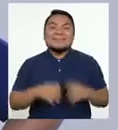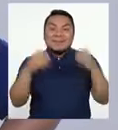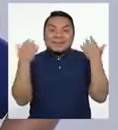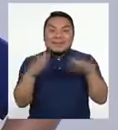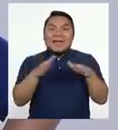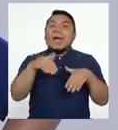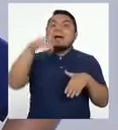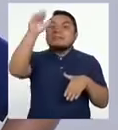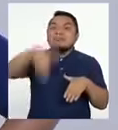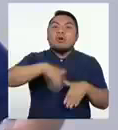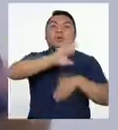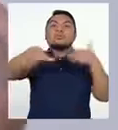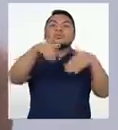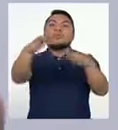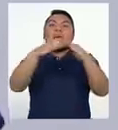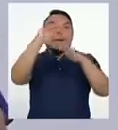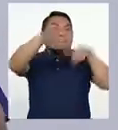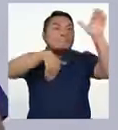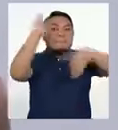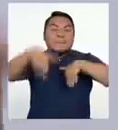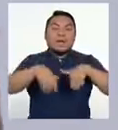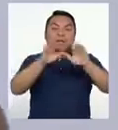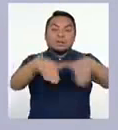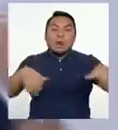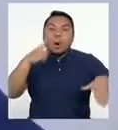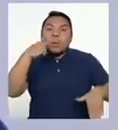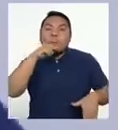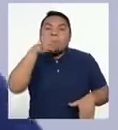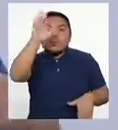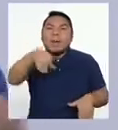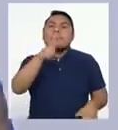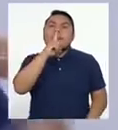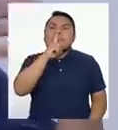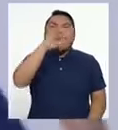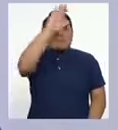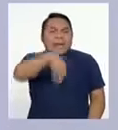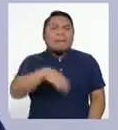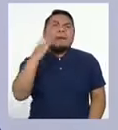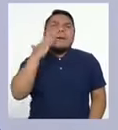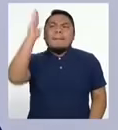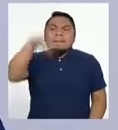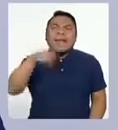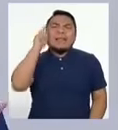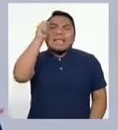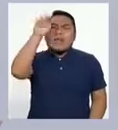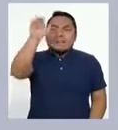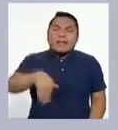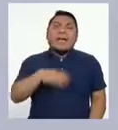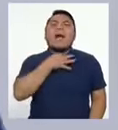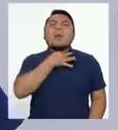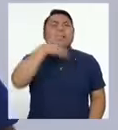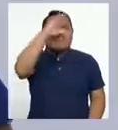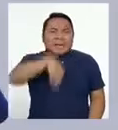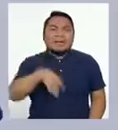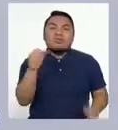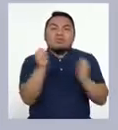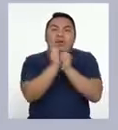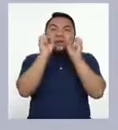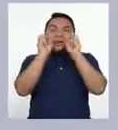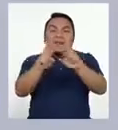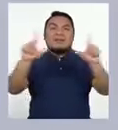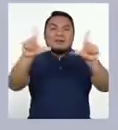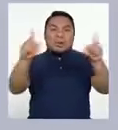momento de llamar a todos en casa. Niñas, niños, inviten a papá, mamá, a sus tíos, abuelos para acompañarnos en